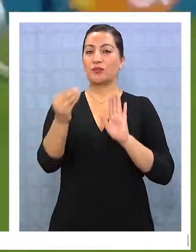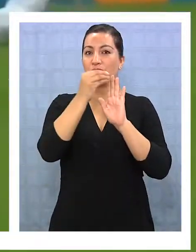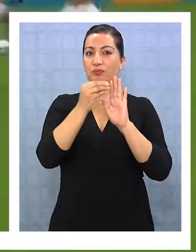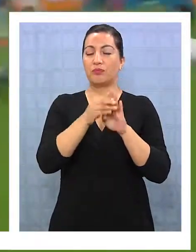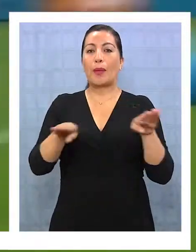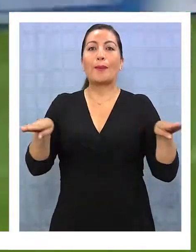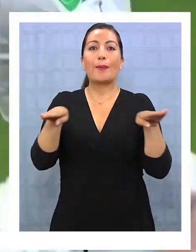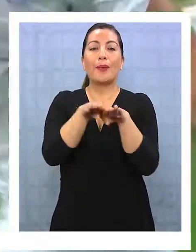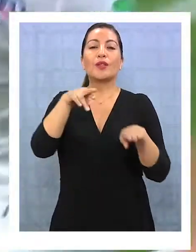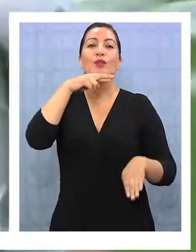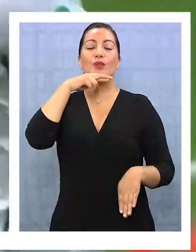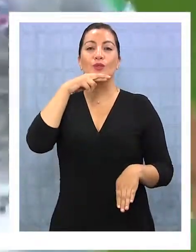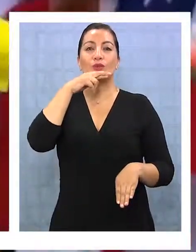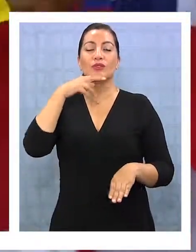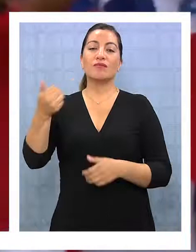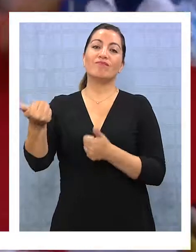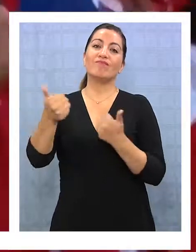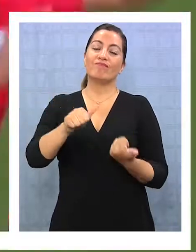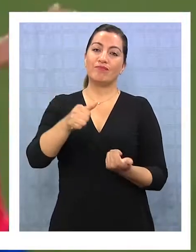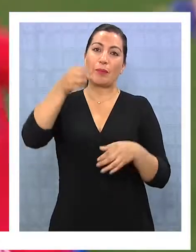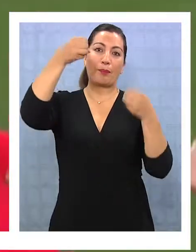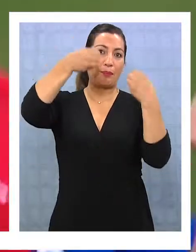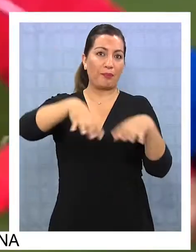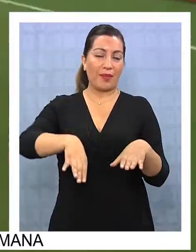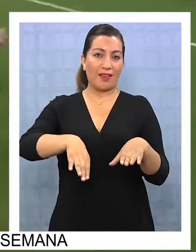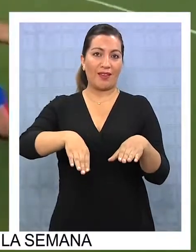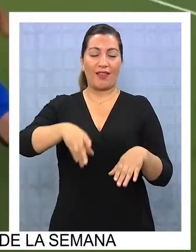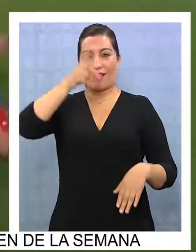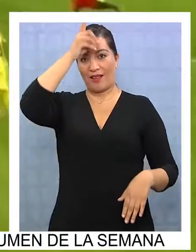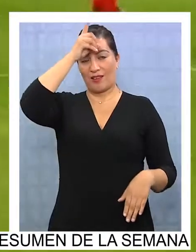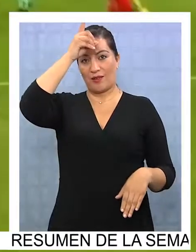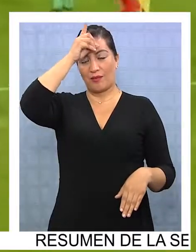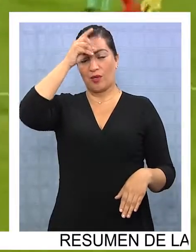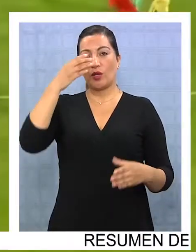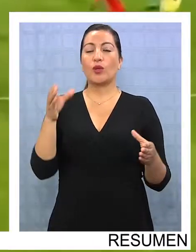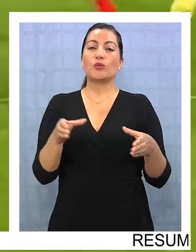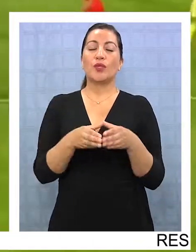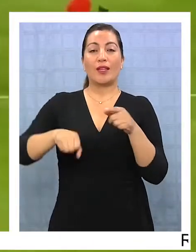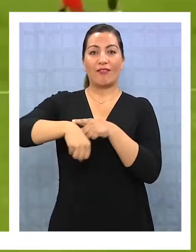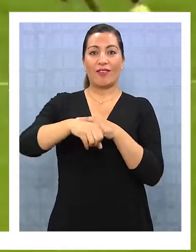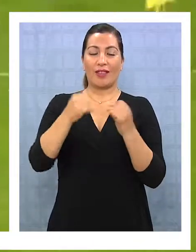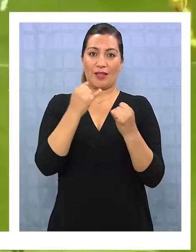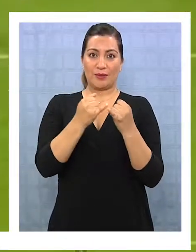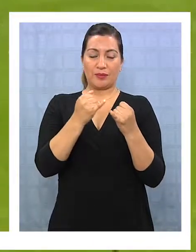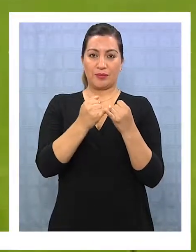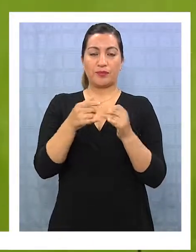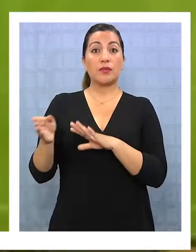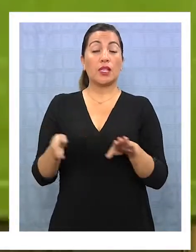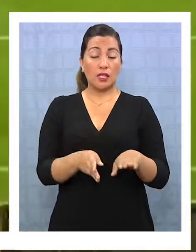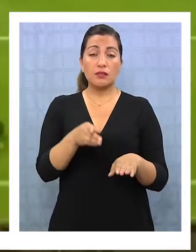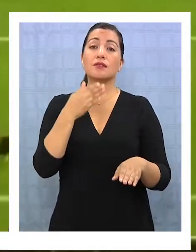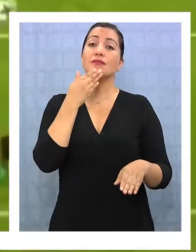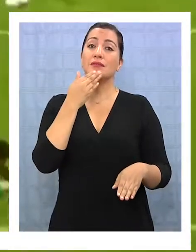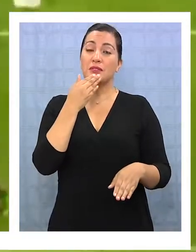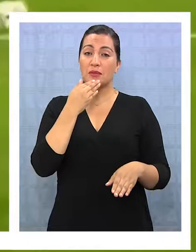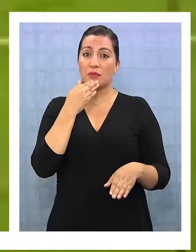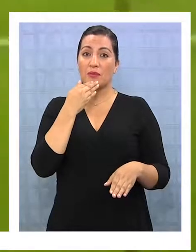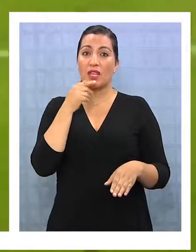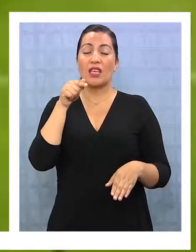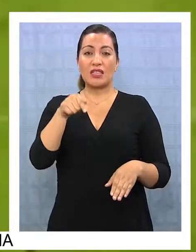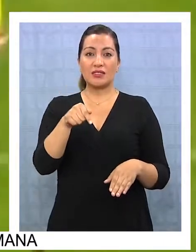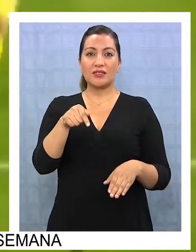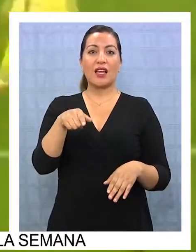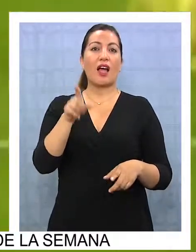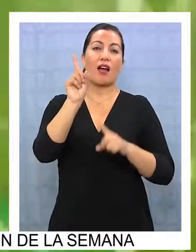empate con Rusia y una derrota frente a Rumania en amistosos jugados en Europa. Pese a este rendimiento, más bien magro,